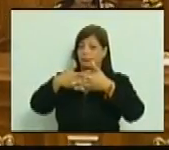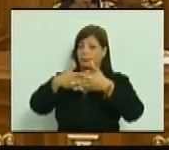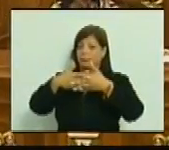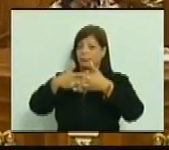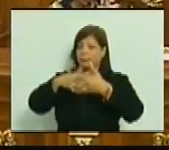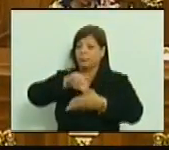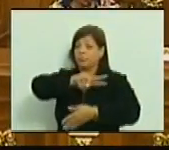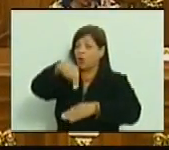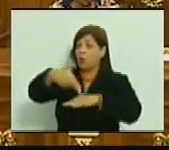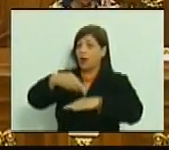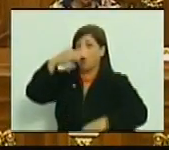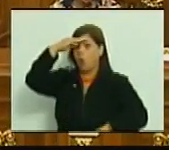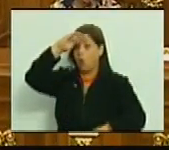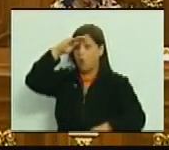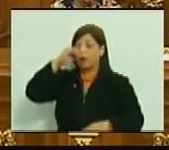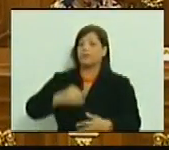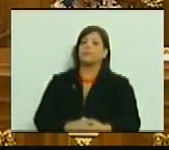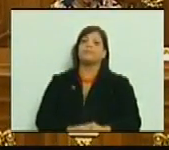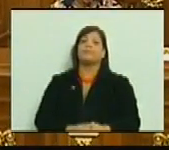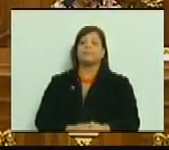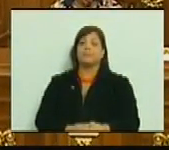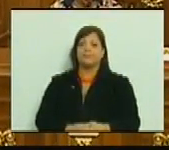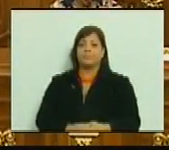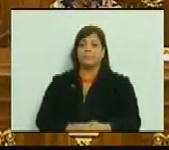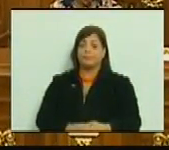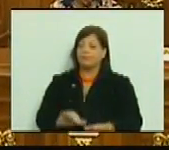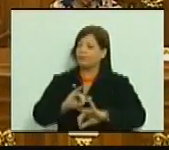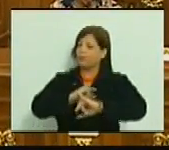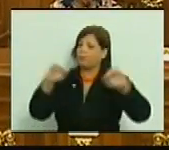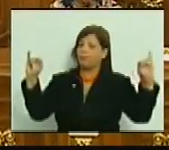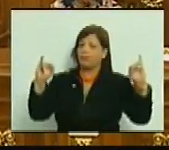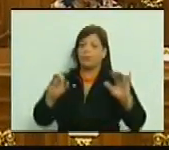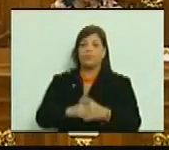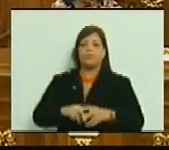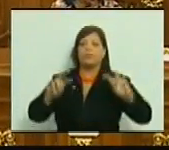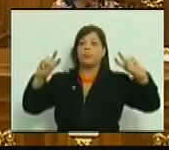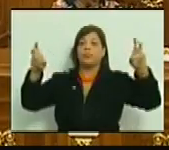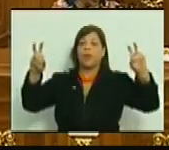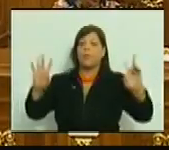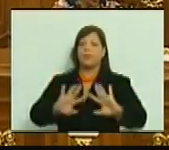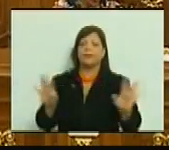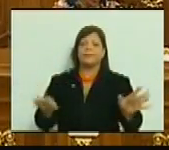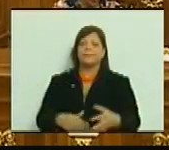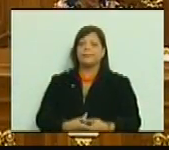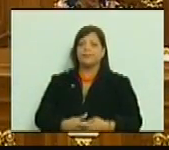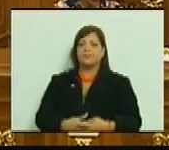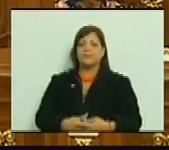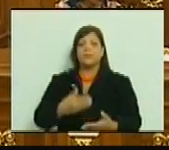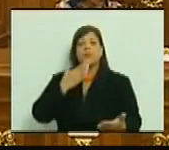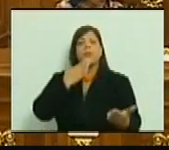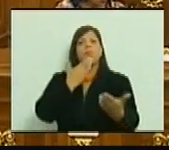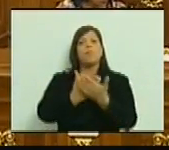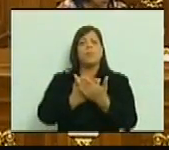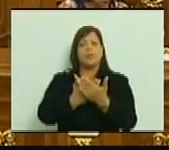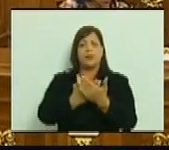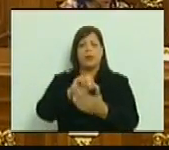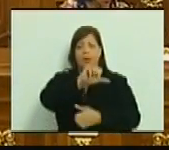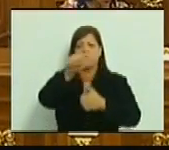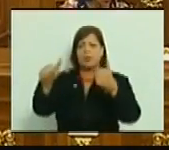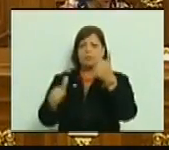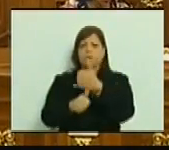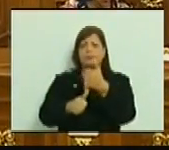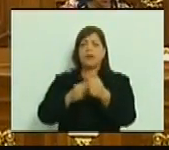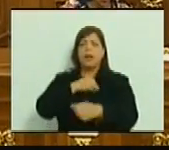la República de Cuba. Es todo, presidenta. Voy a pedir al